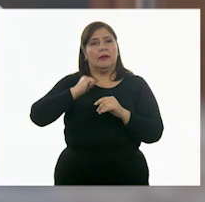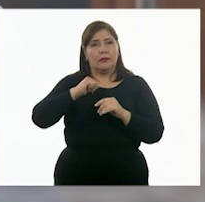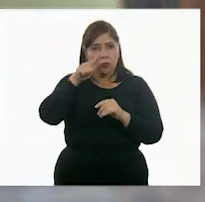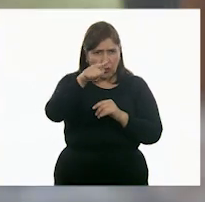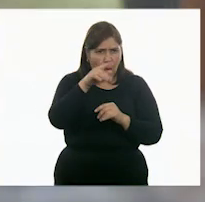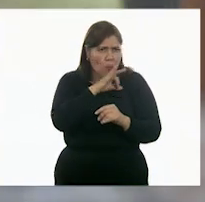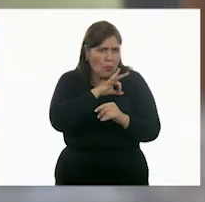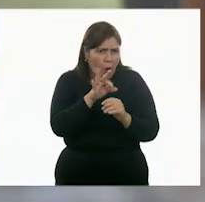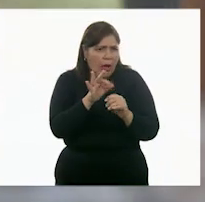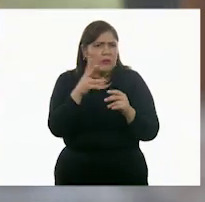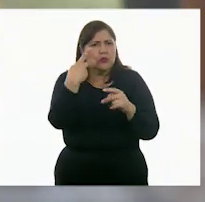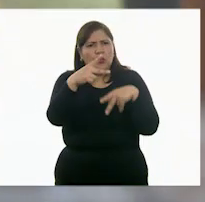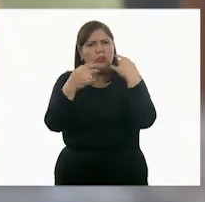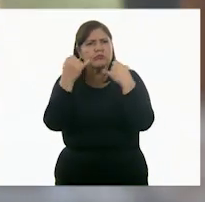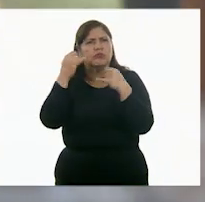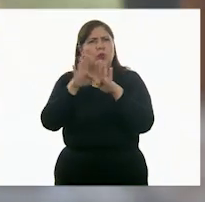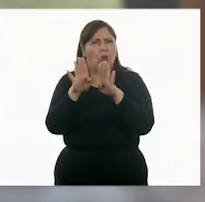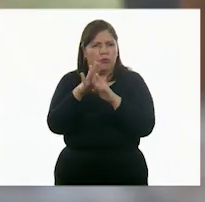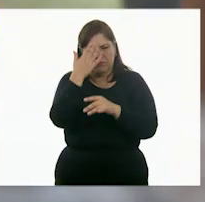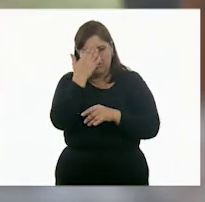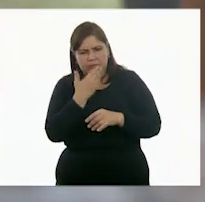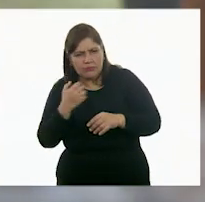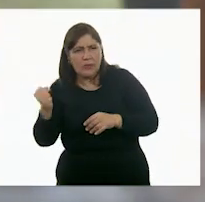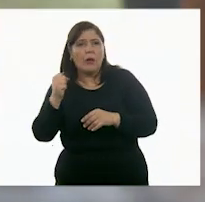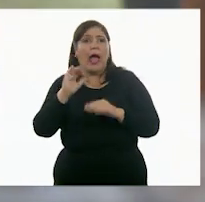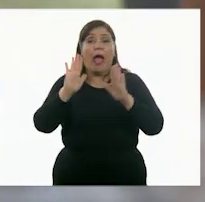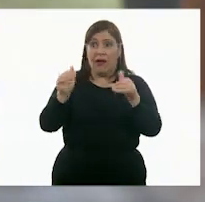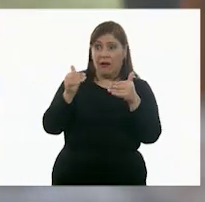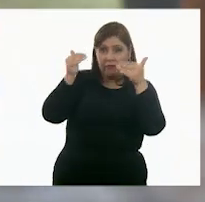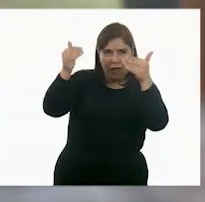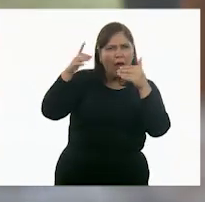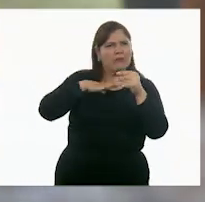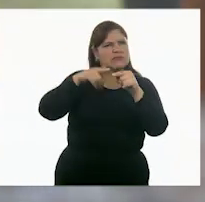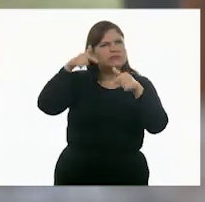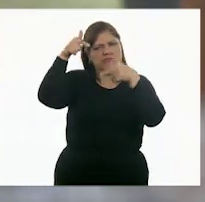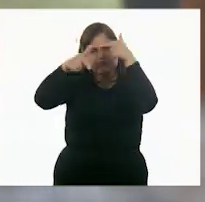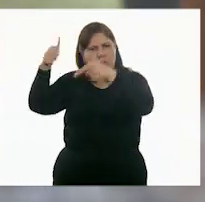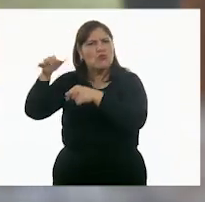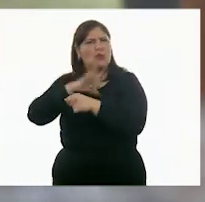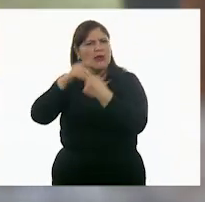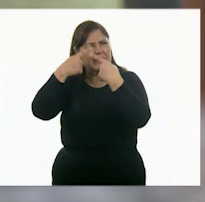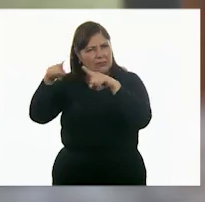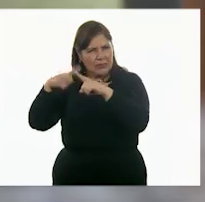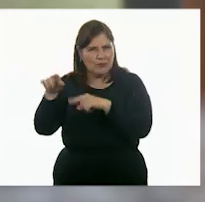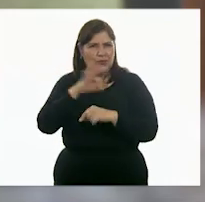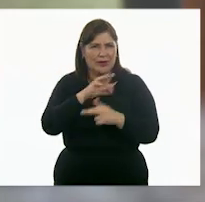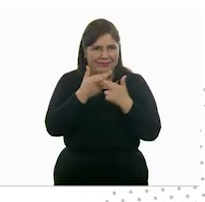talento, porque allá afuera el mundo está lleno de conocimiento por descubrir.